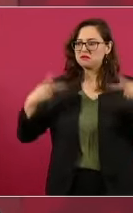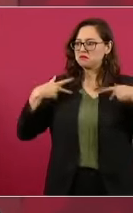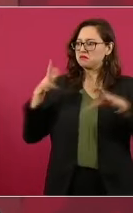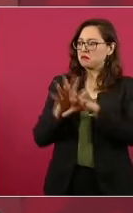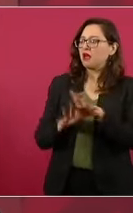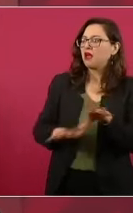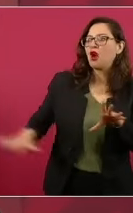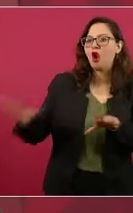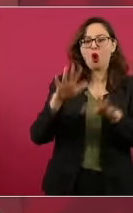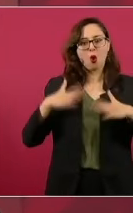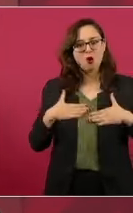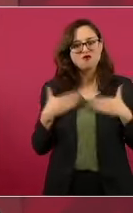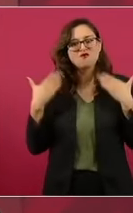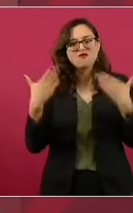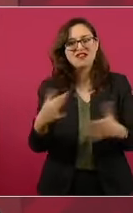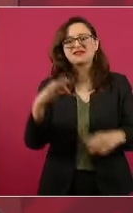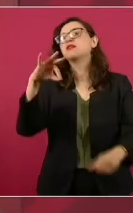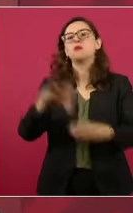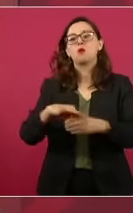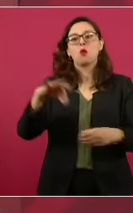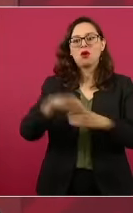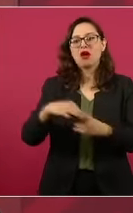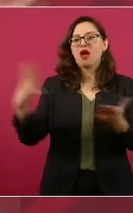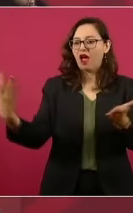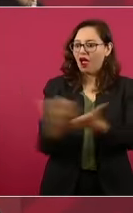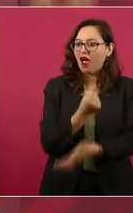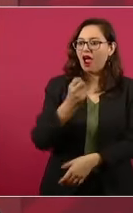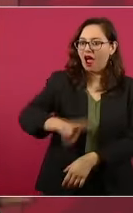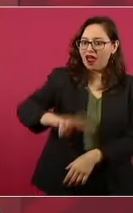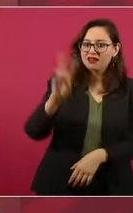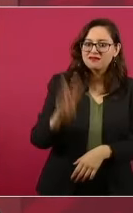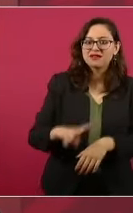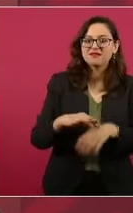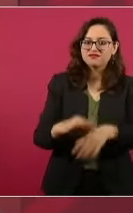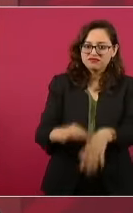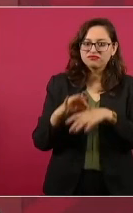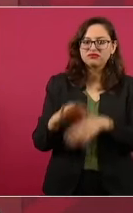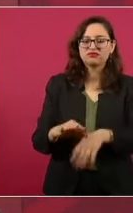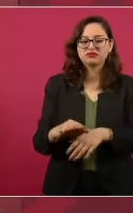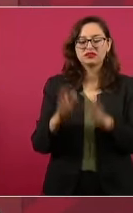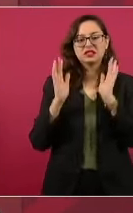para sacar a un partido de los Pinos.